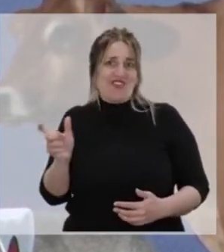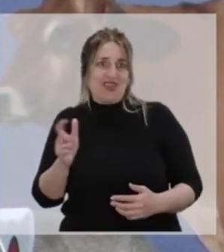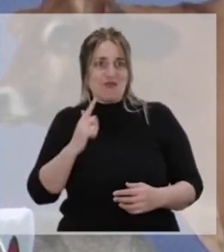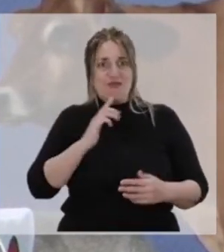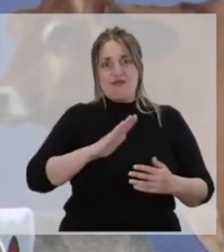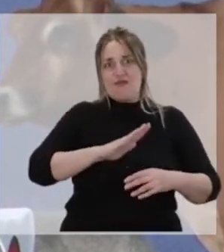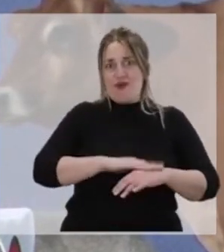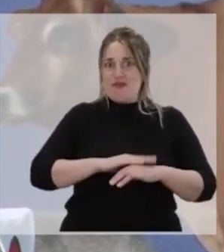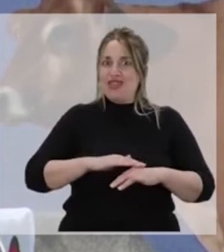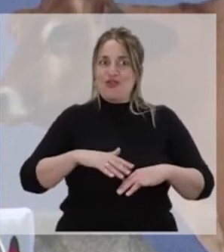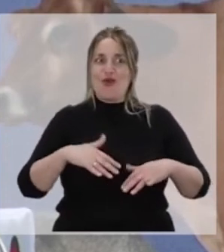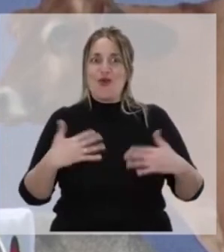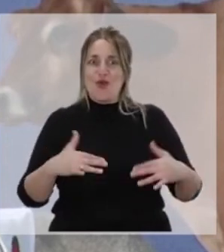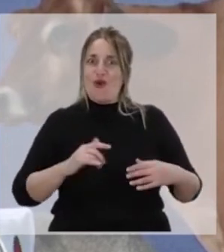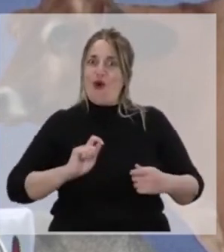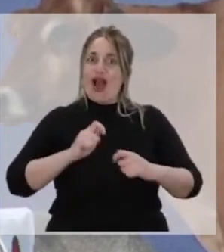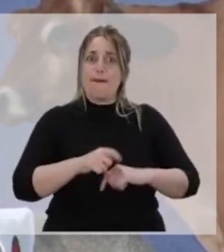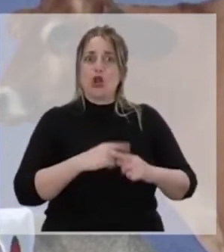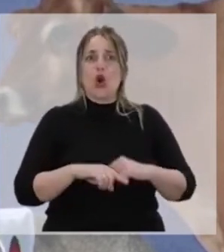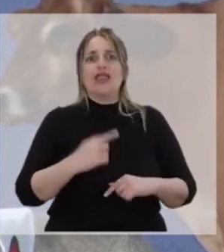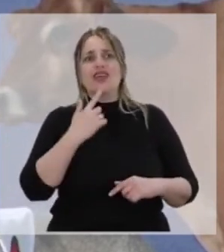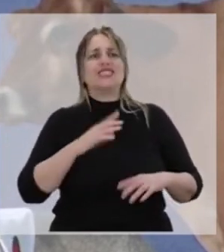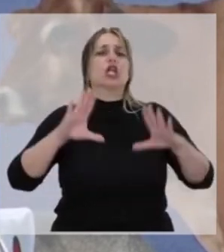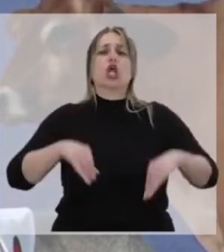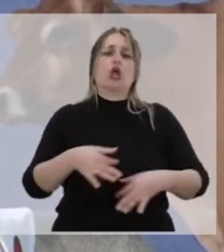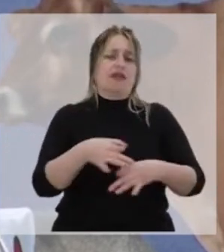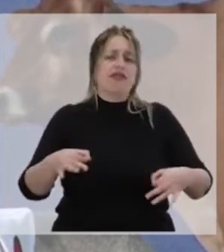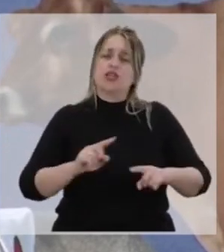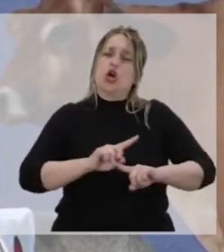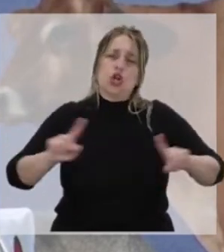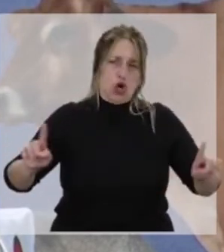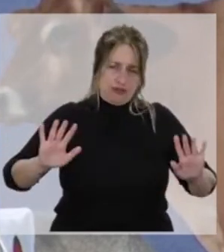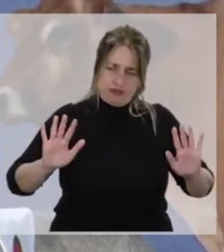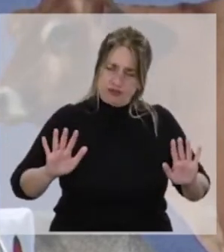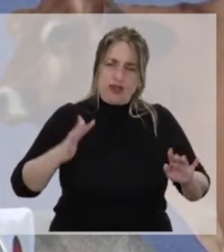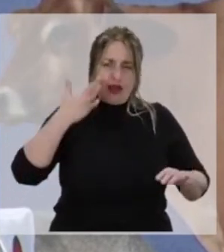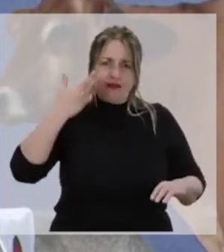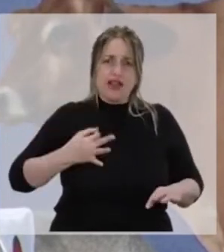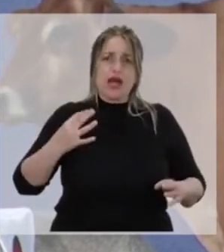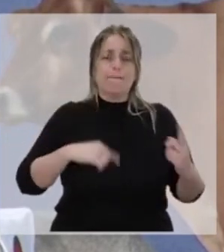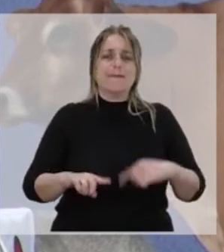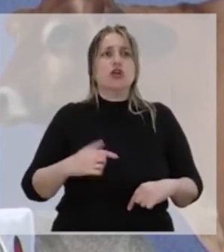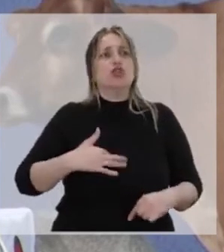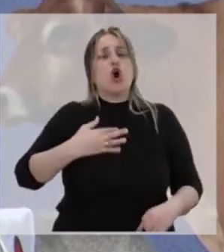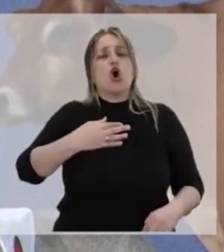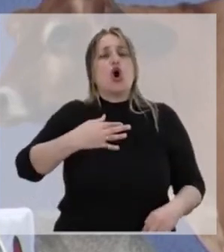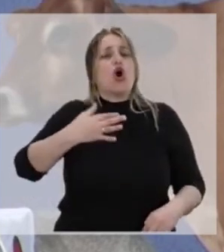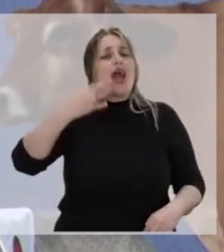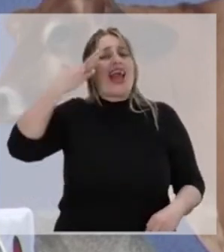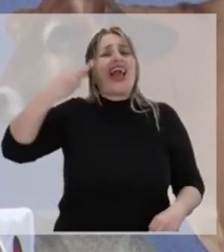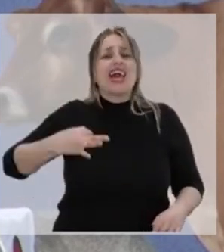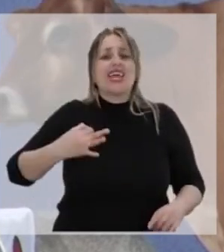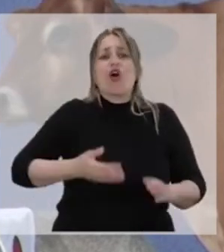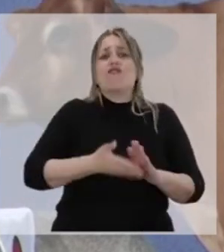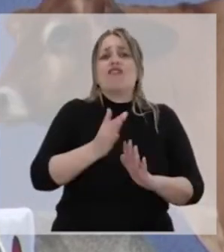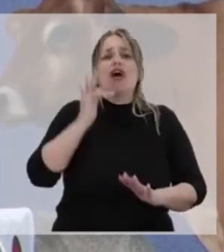definiciones porque uno no puede ser ingenuo y decir que las cosas también cuando no están yo creo